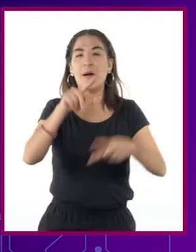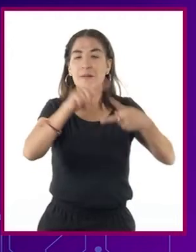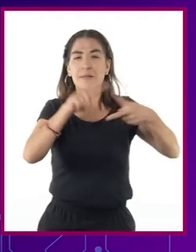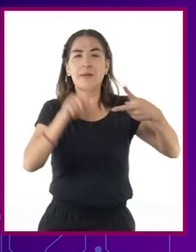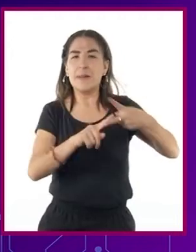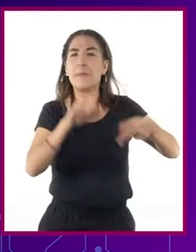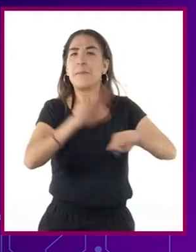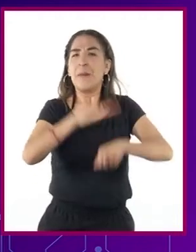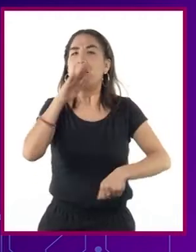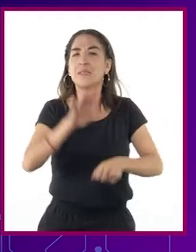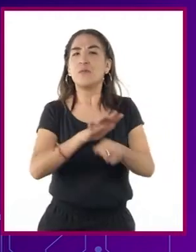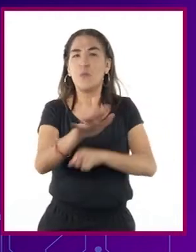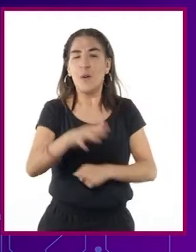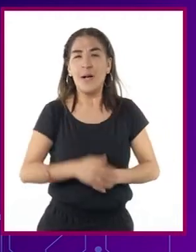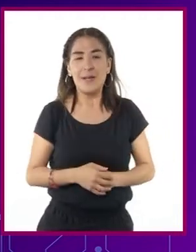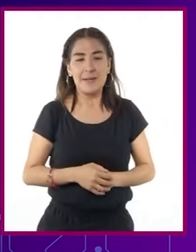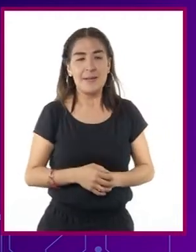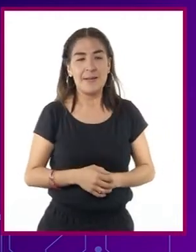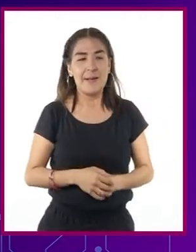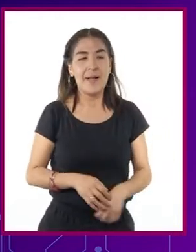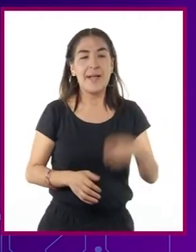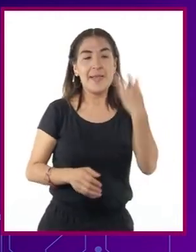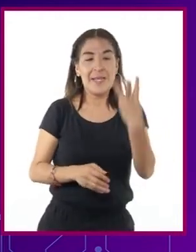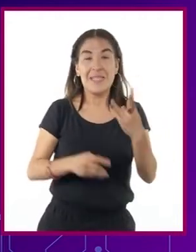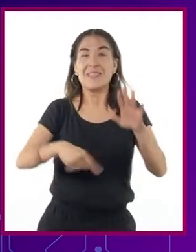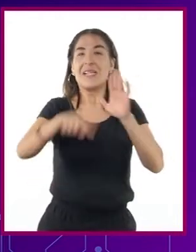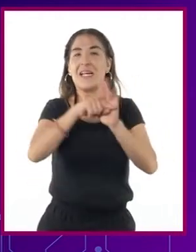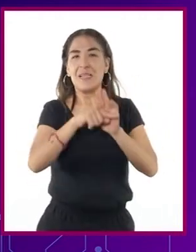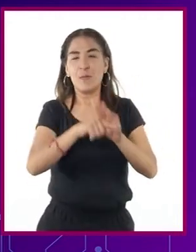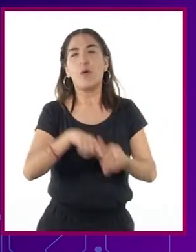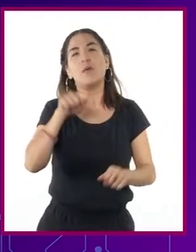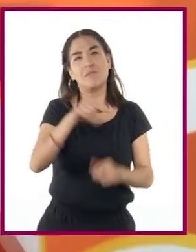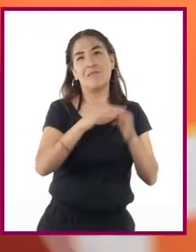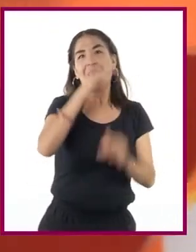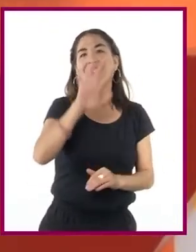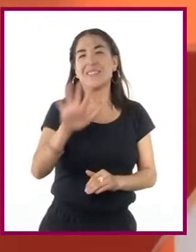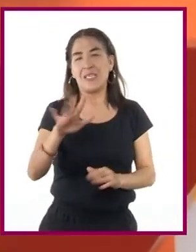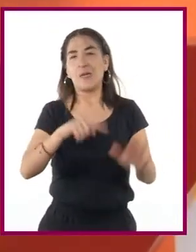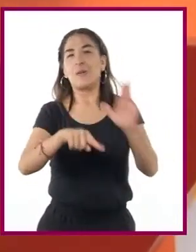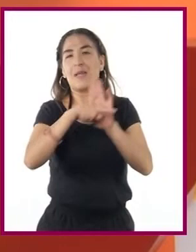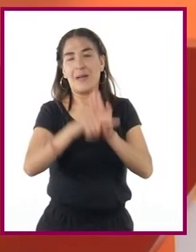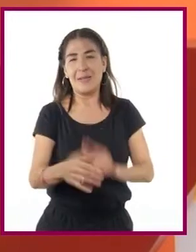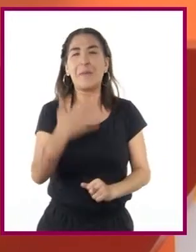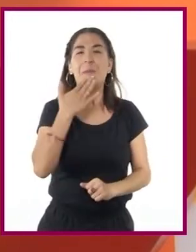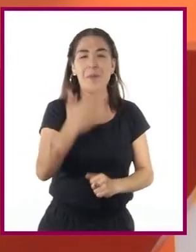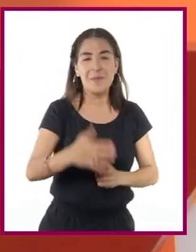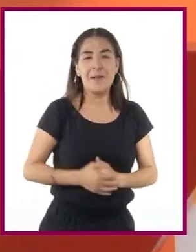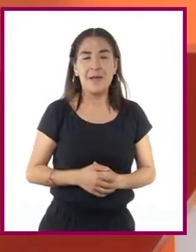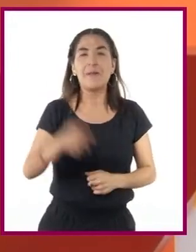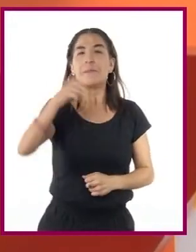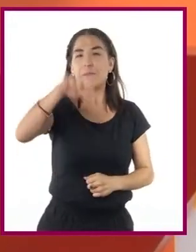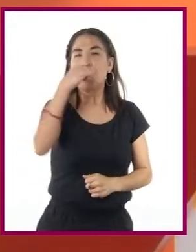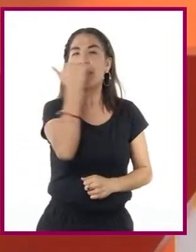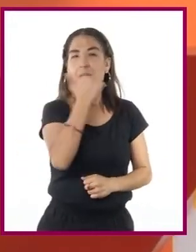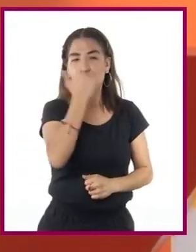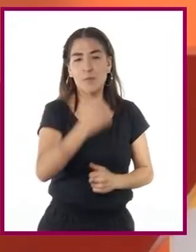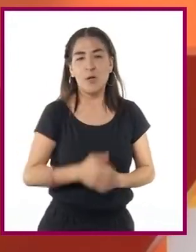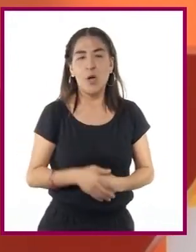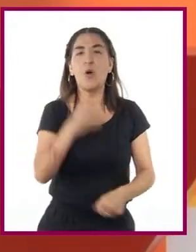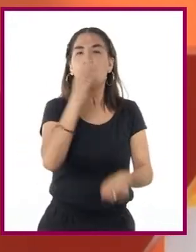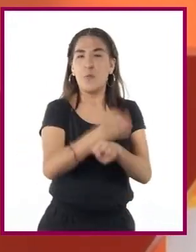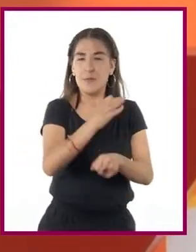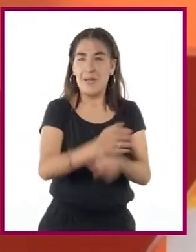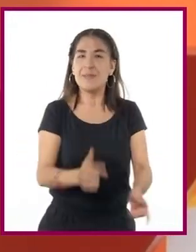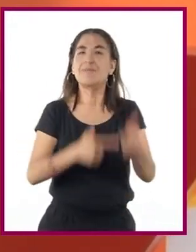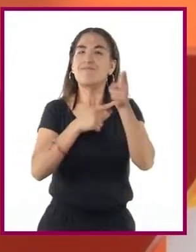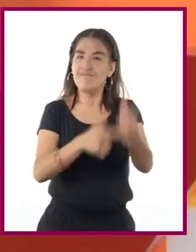este caso, el 3 negativo, que es mayor que 5 negativo. Muy bien, alumnas y alumnos, los invito a